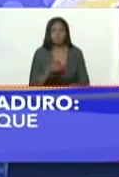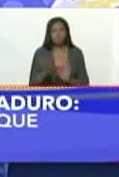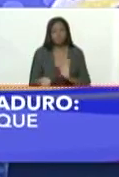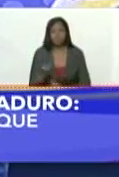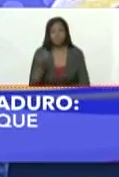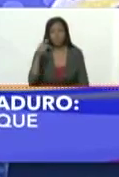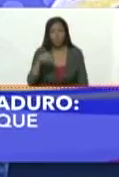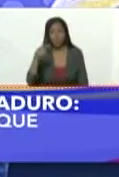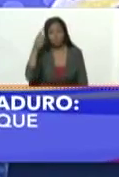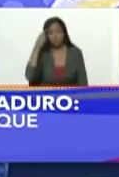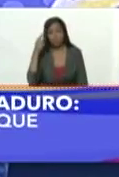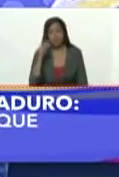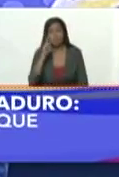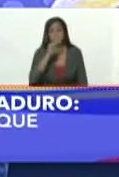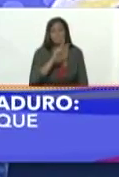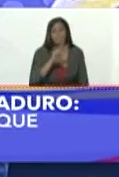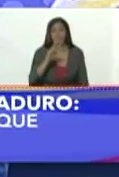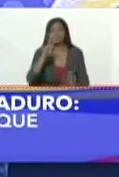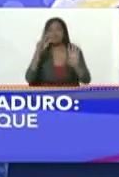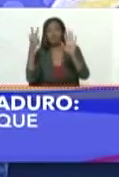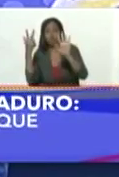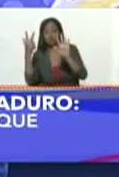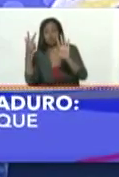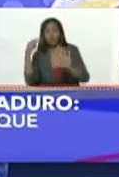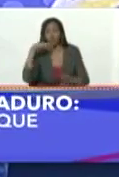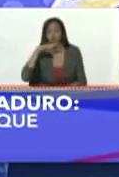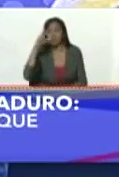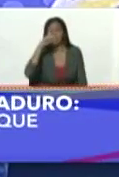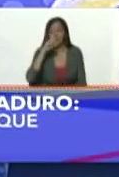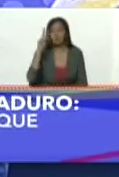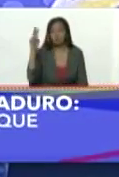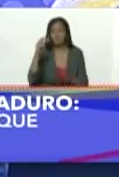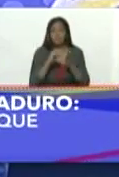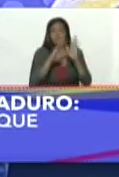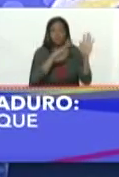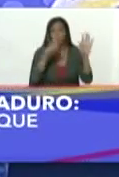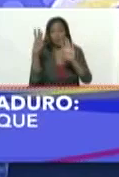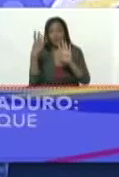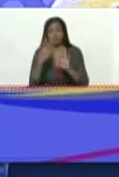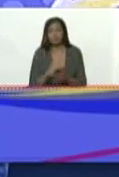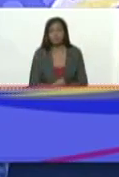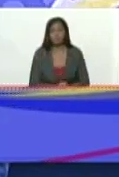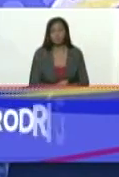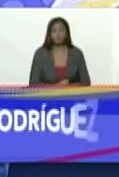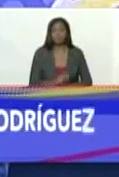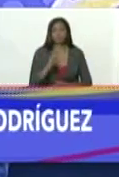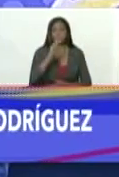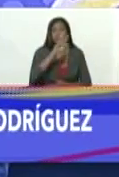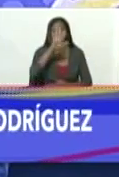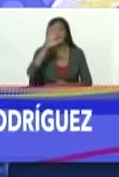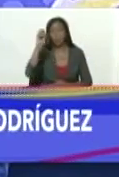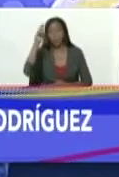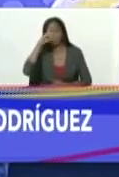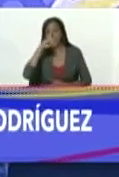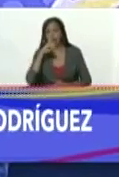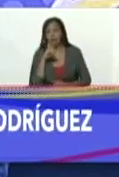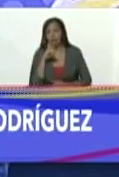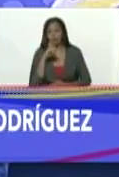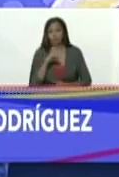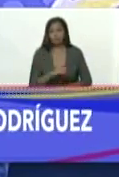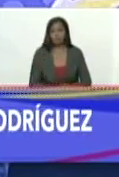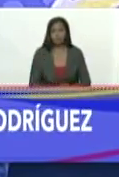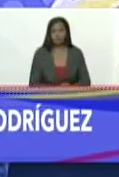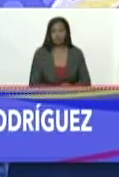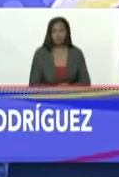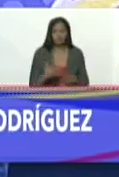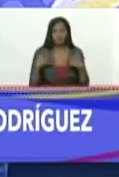hoy, 28 de octubre del año 2019, 250 años,